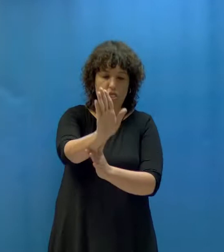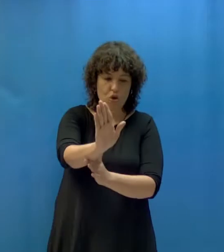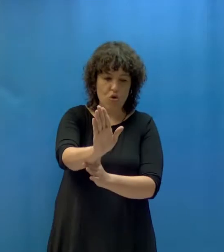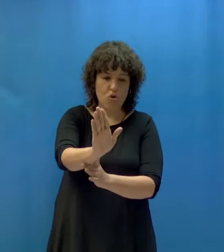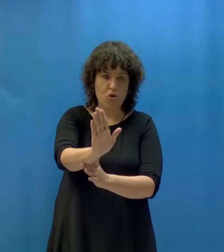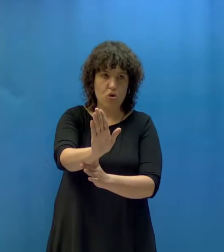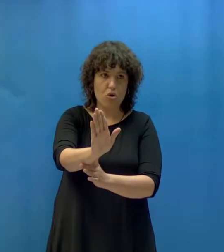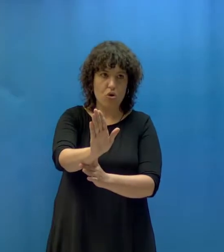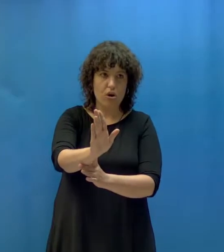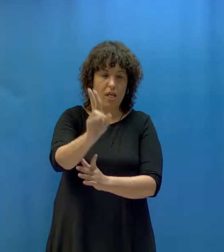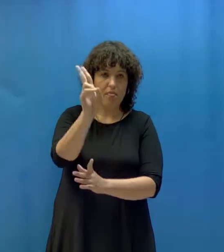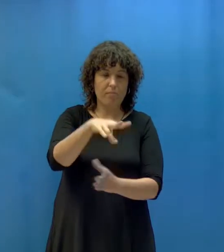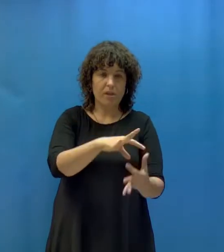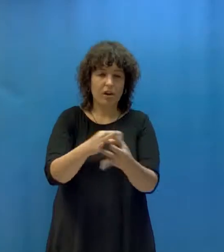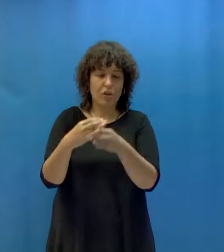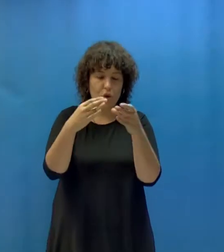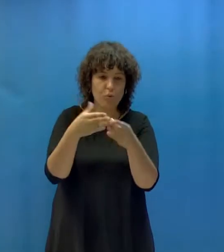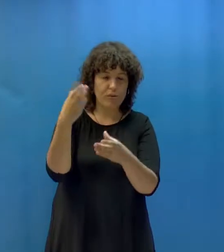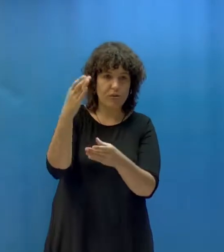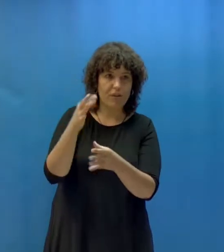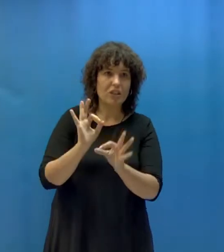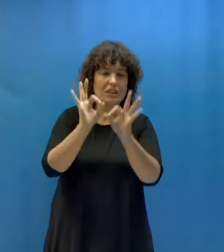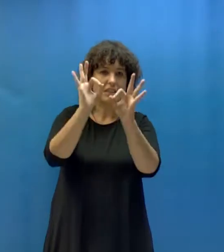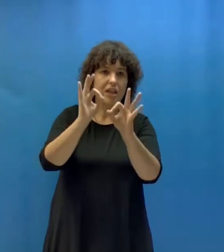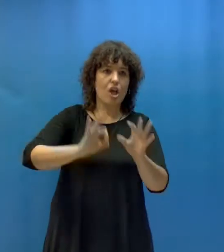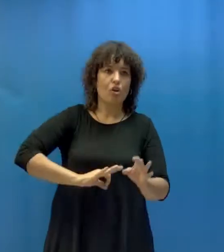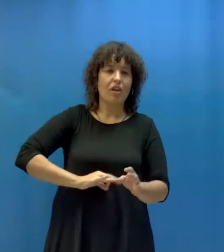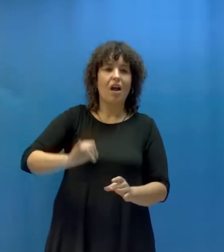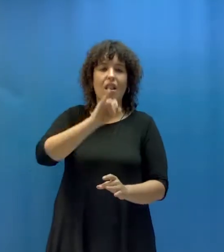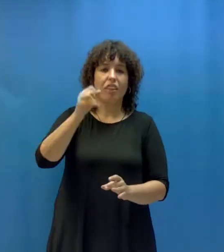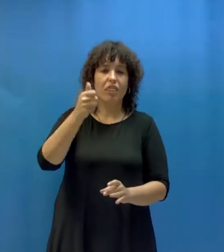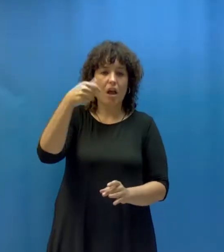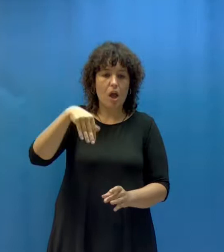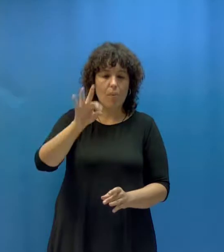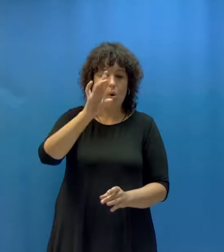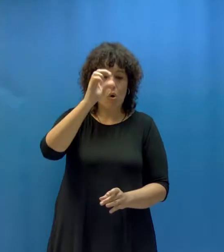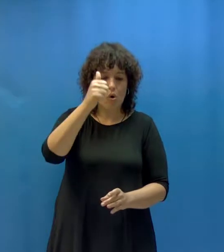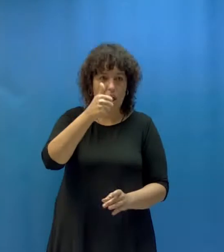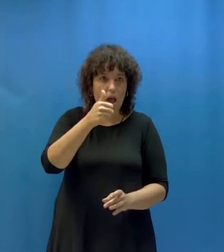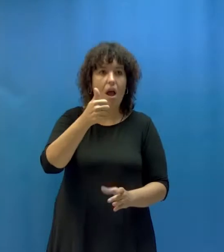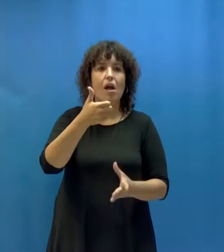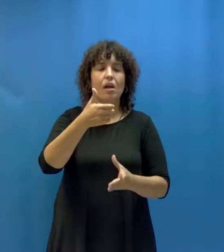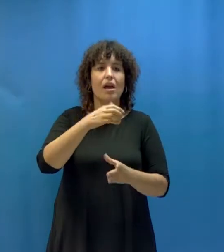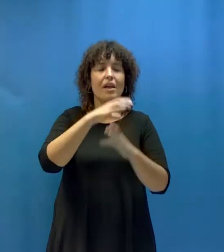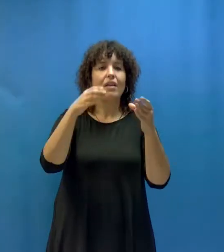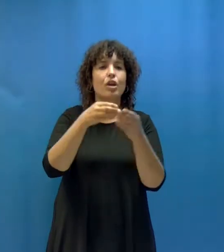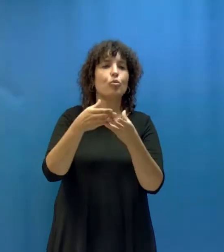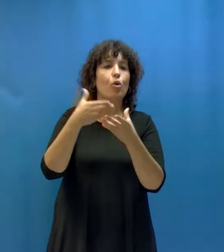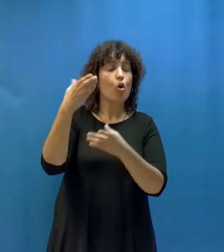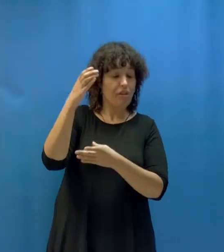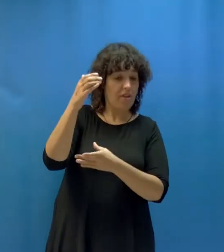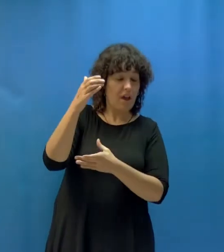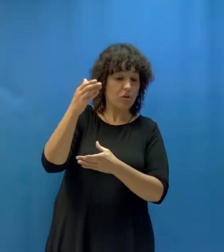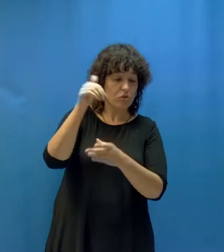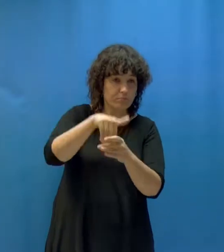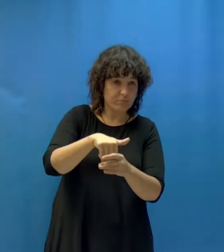viene suscrita también por el Grupo Ciudadanos, en concreto por el concejal don José Antonio Zamora, en representación del Grupo Municipal Ciudadanos, que propone, bueno,